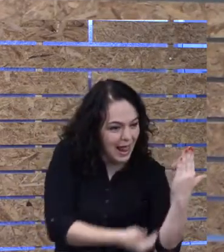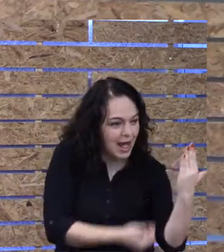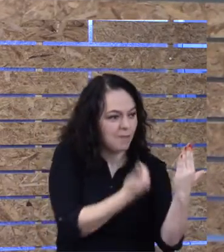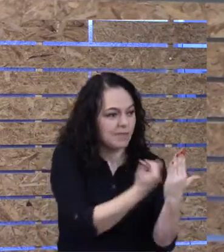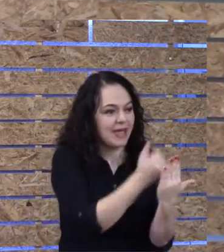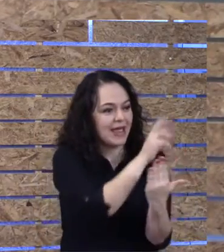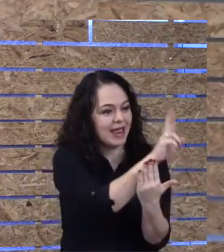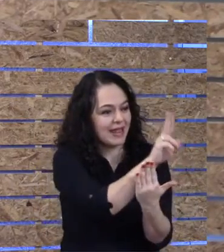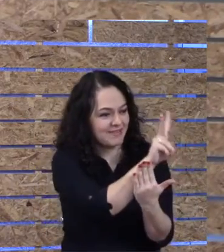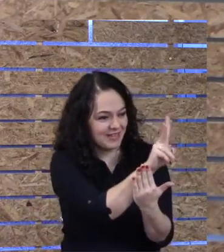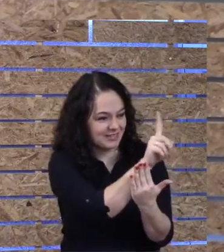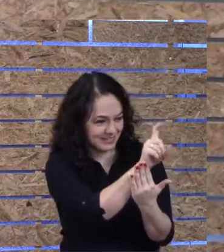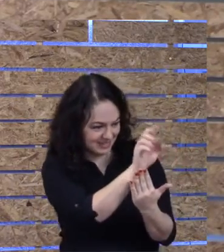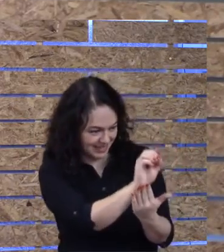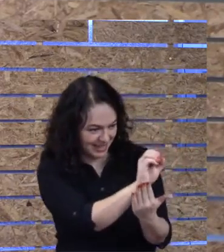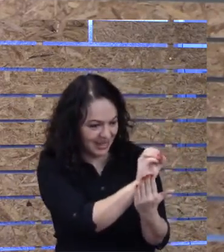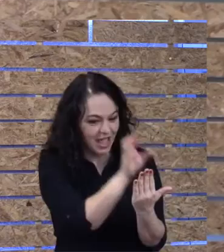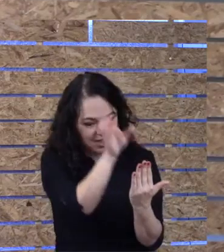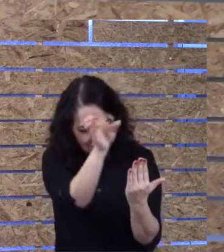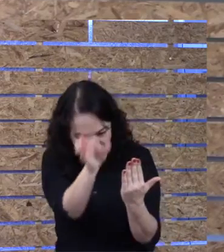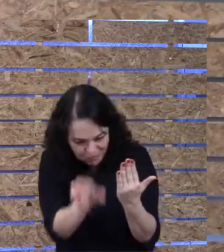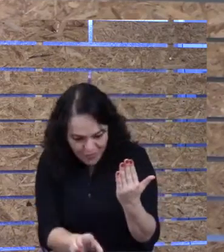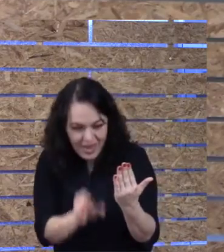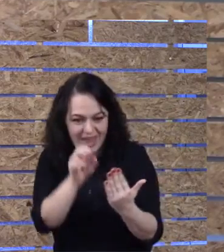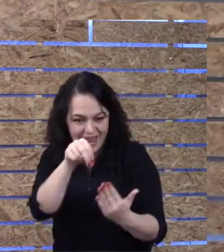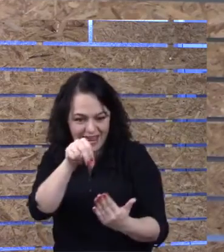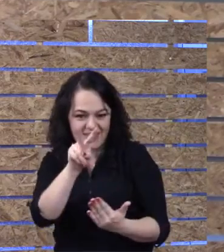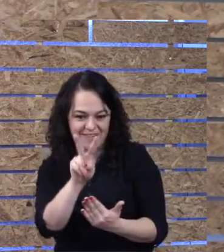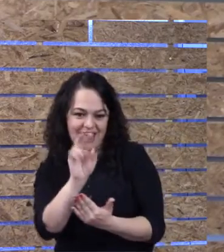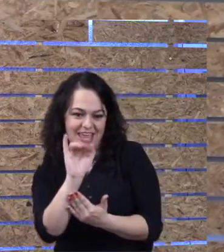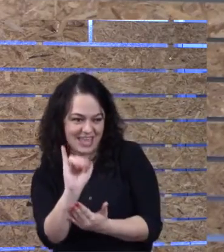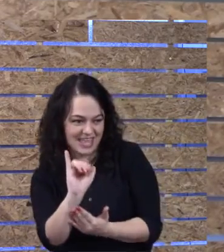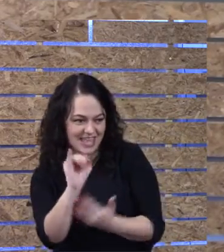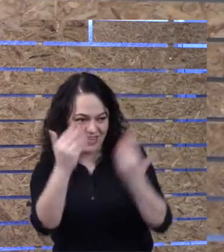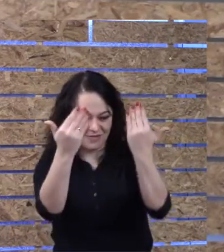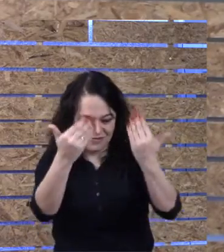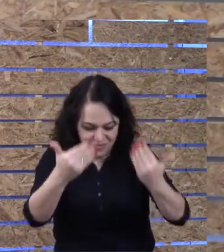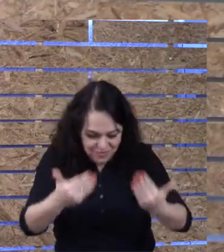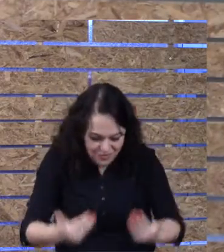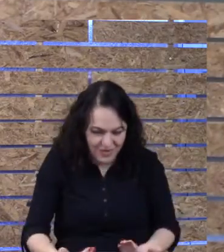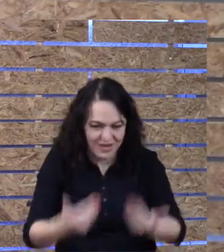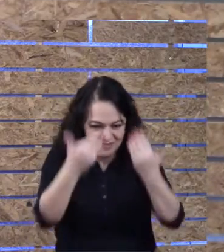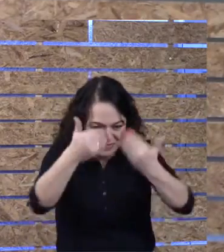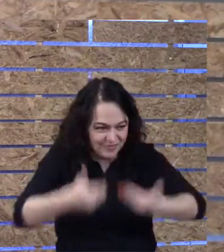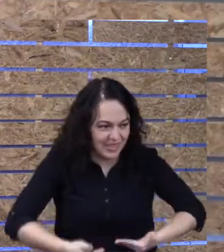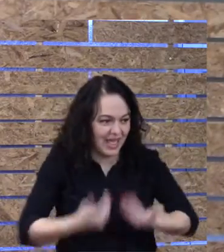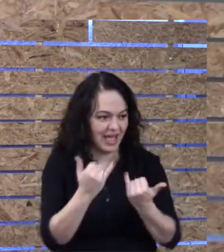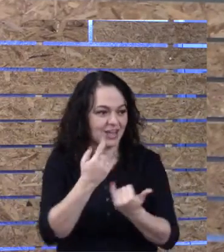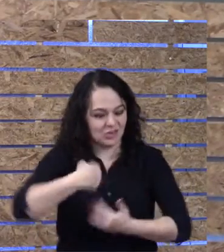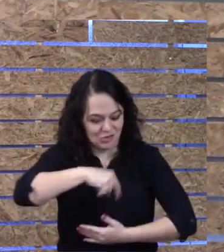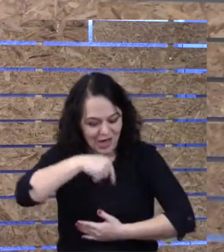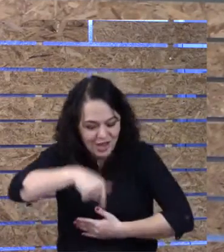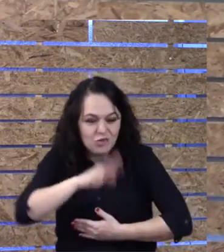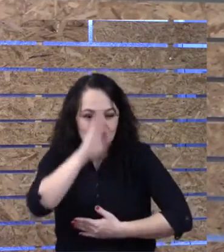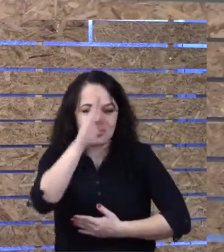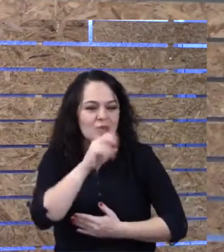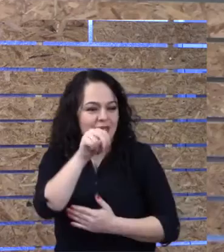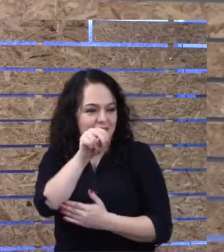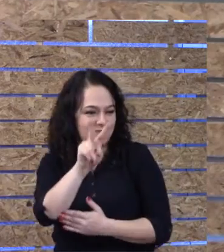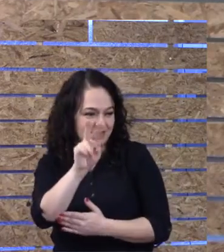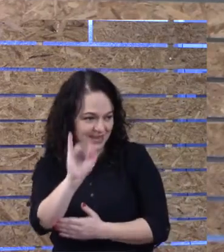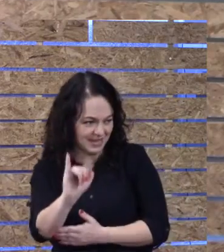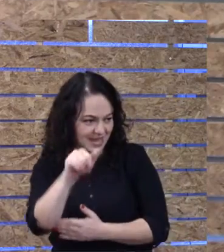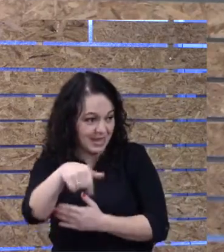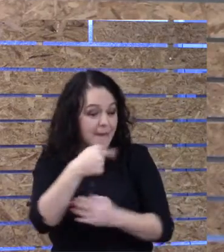la Reina Valera y en la otra columna la Nueva Versión Internacional, que es la que usamos aquí para lectura pública. Y en virtud de que el Salmo 23,